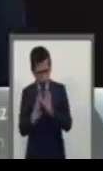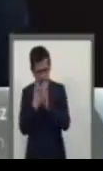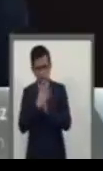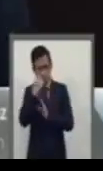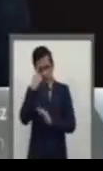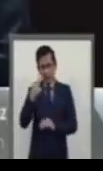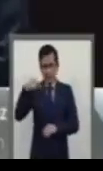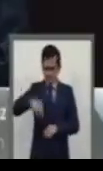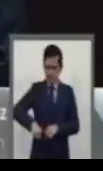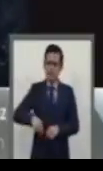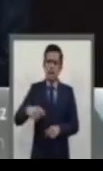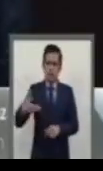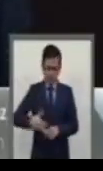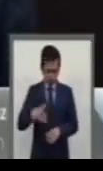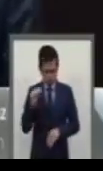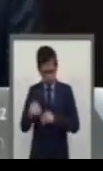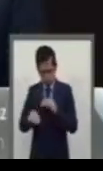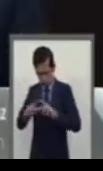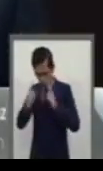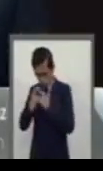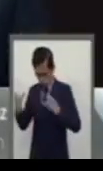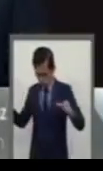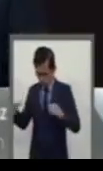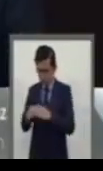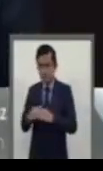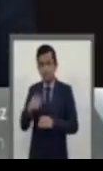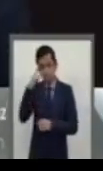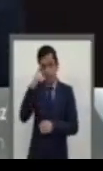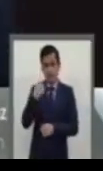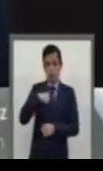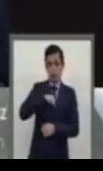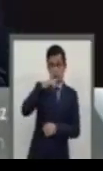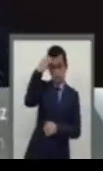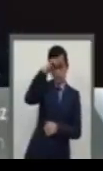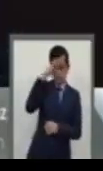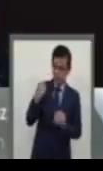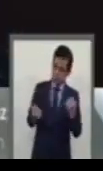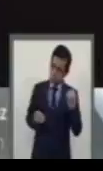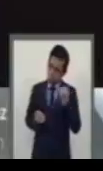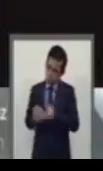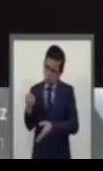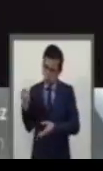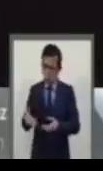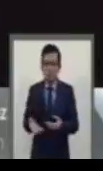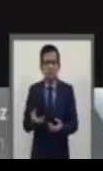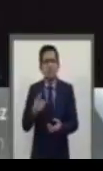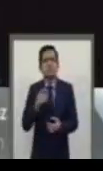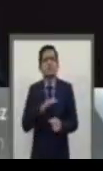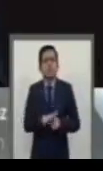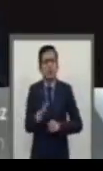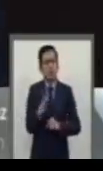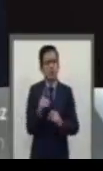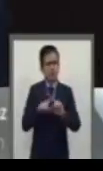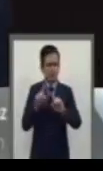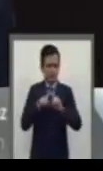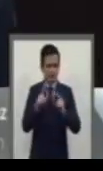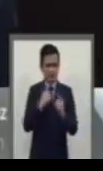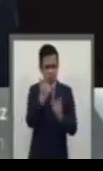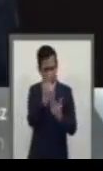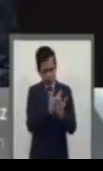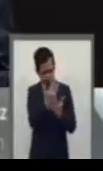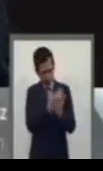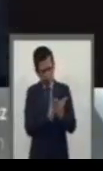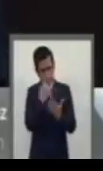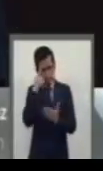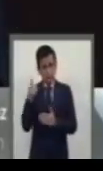recinto. Podremos así compartir nuestra experiencia y los instrumentos que se han generado tanto en los sistemas